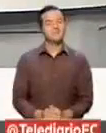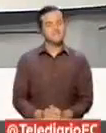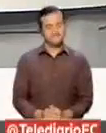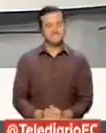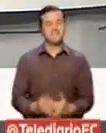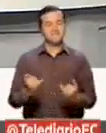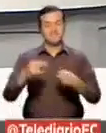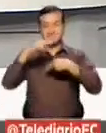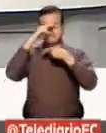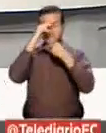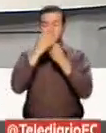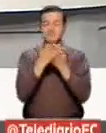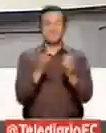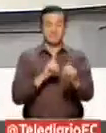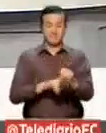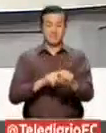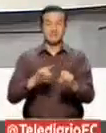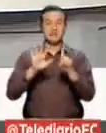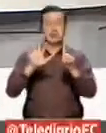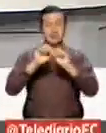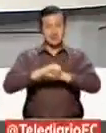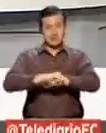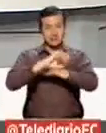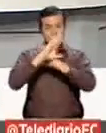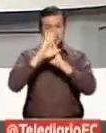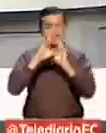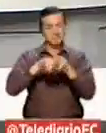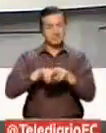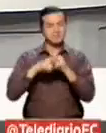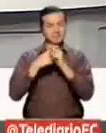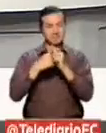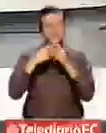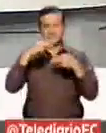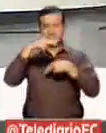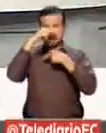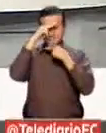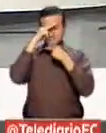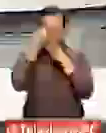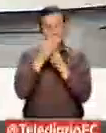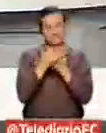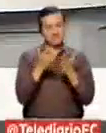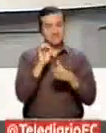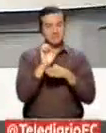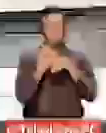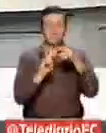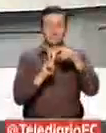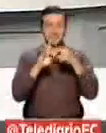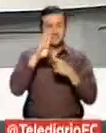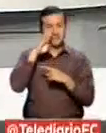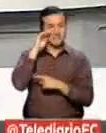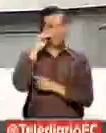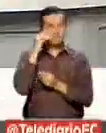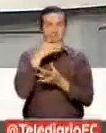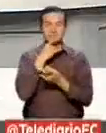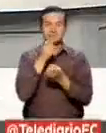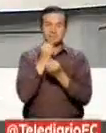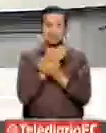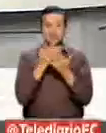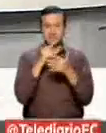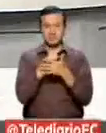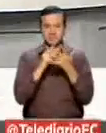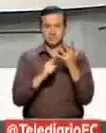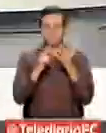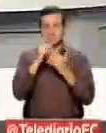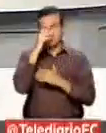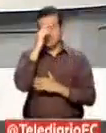Tiempo de noticias, son las 6:00 y así iniciamos Telediario a través de las señales de Ecuador TV y Gamavisión. Es un gusto acompañarles en esta mañana.